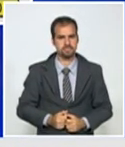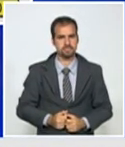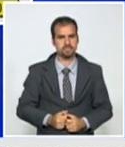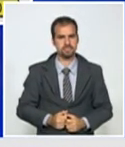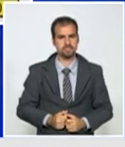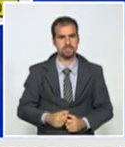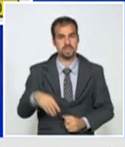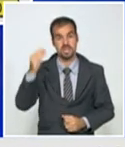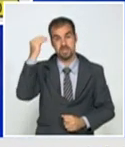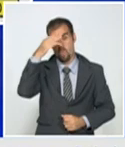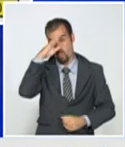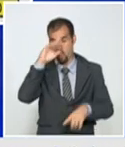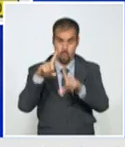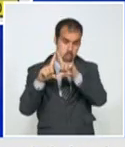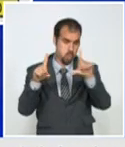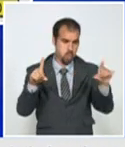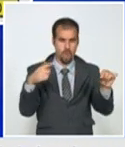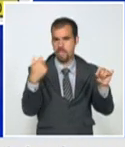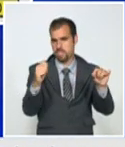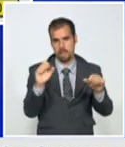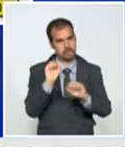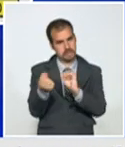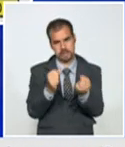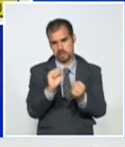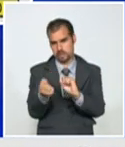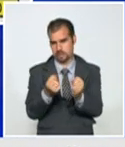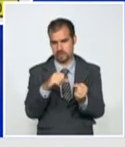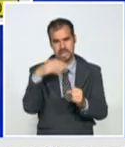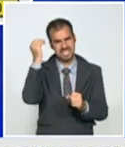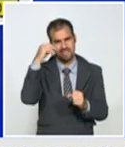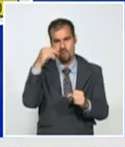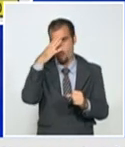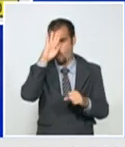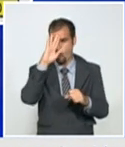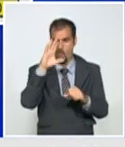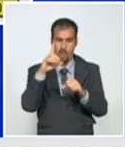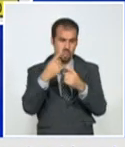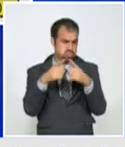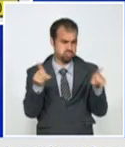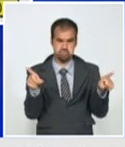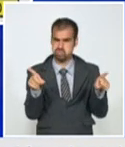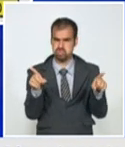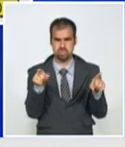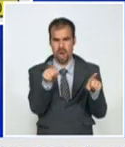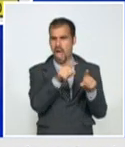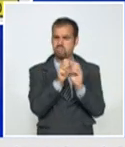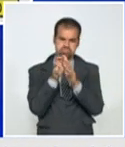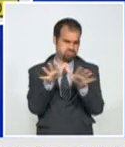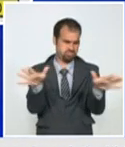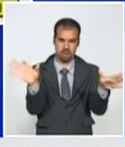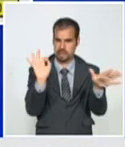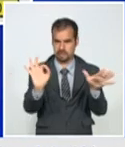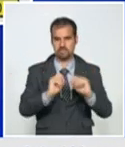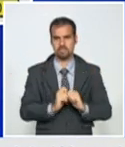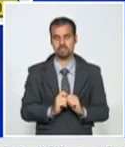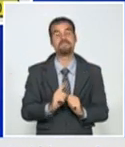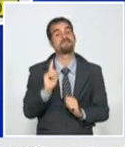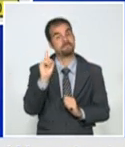mantener medidas de restricción porque hay transmisión en toda Cuba. Pero indiscutiblemente hay territorios, hay